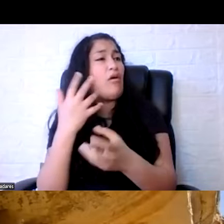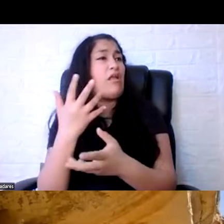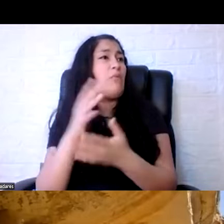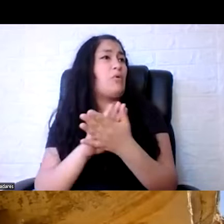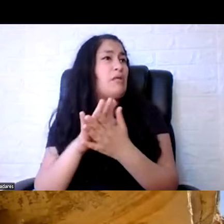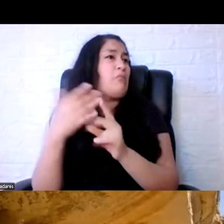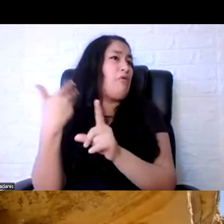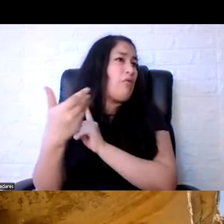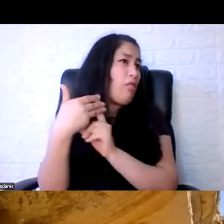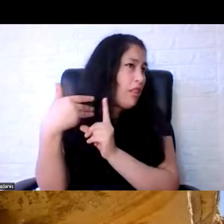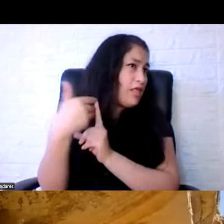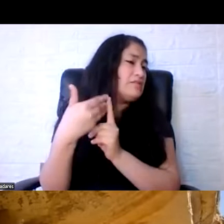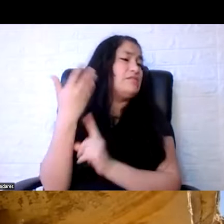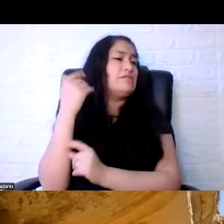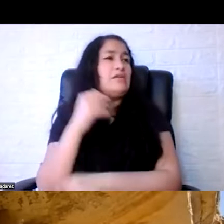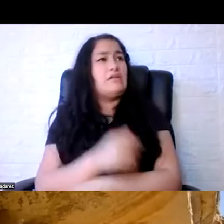violencia incluso